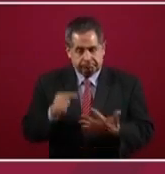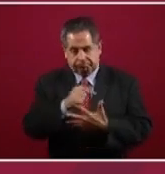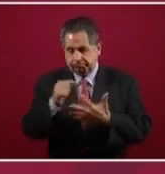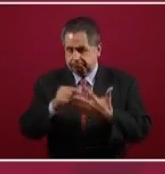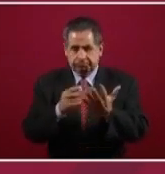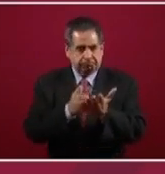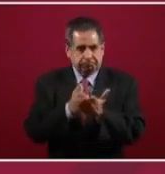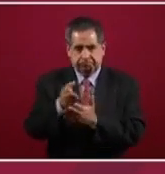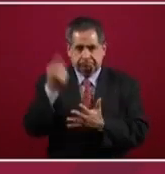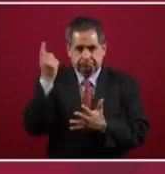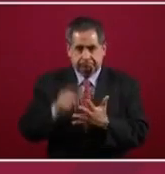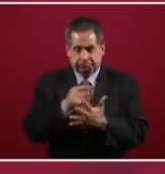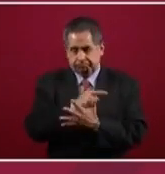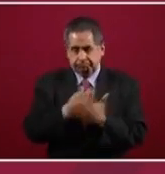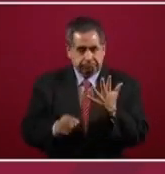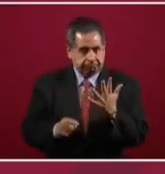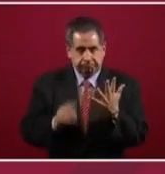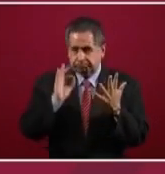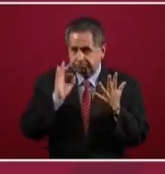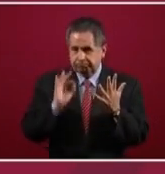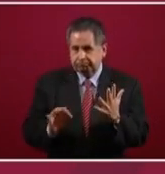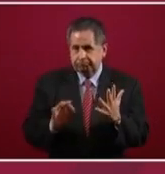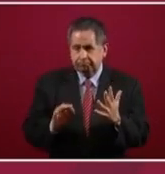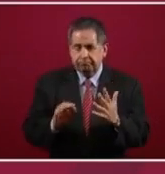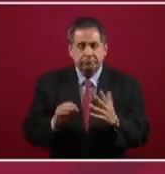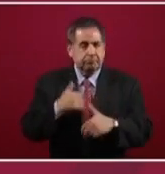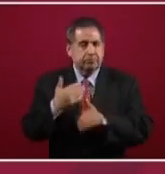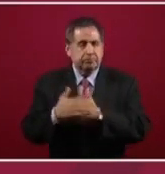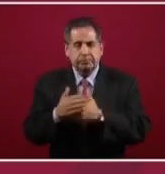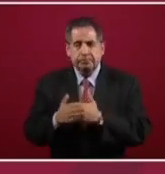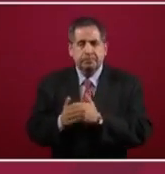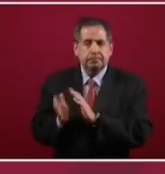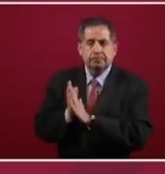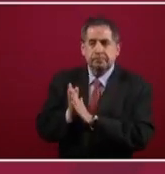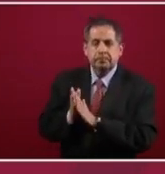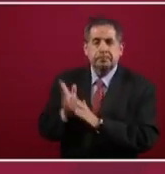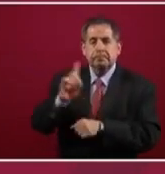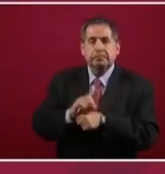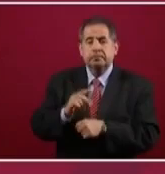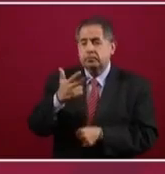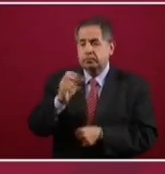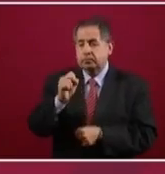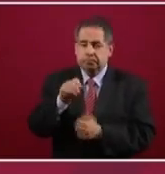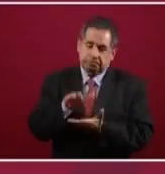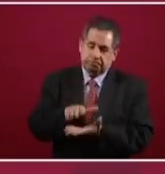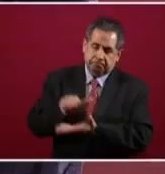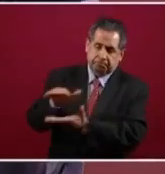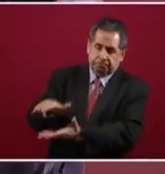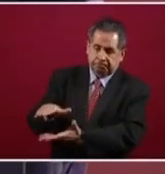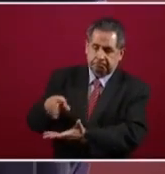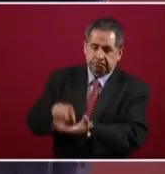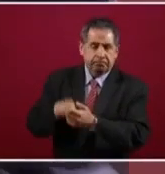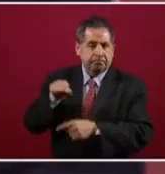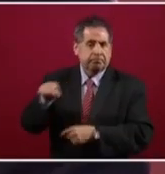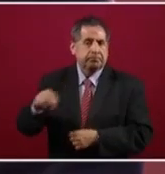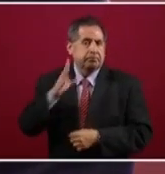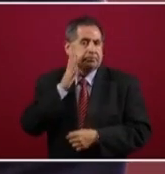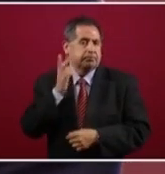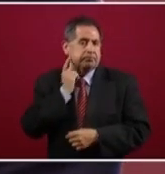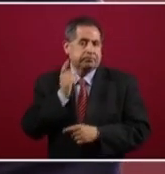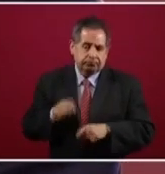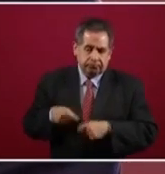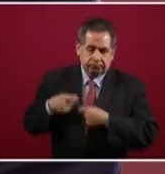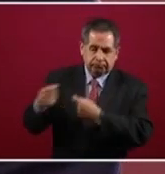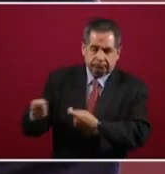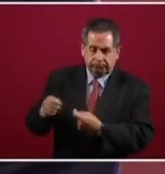directrices que se van a presentar el 8 de septiembre, que va